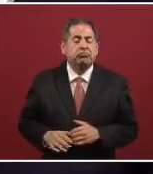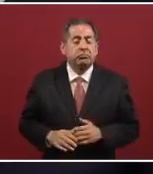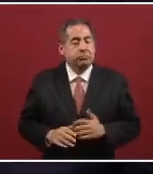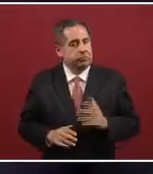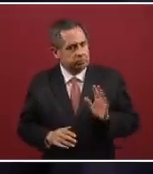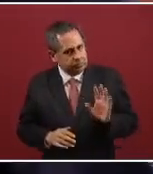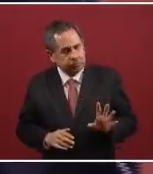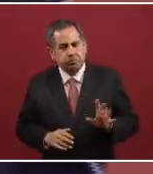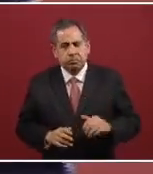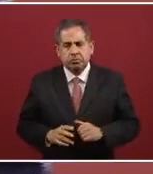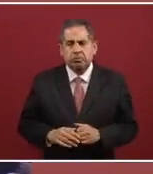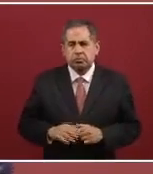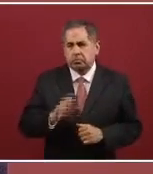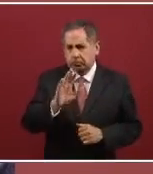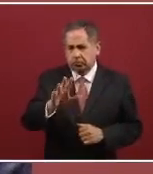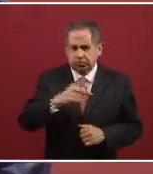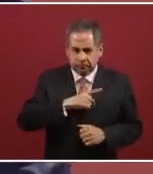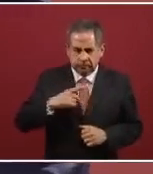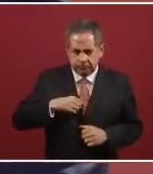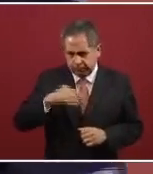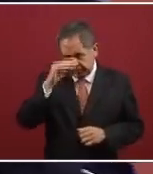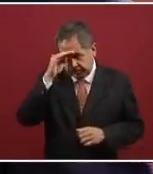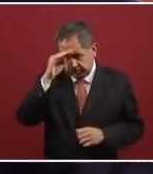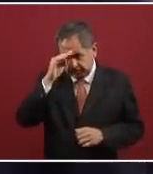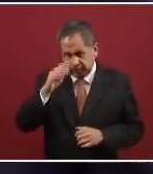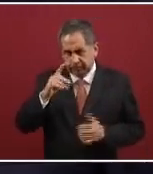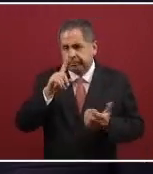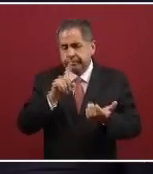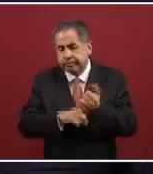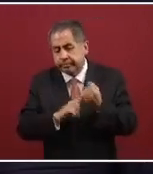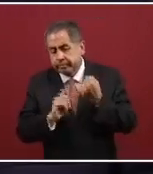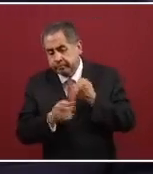de considerar que hay